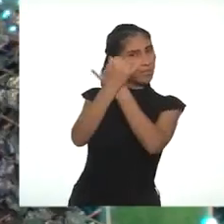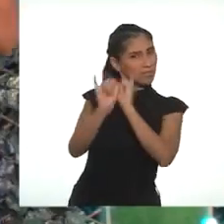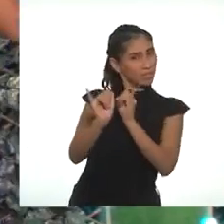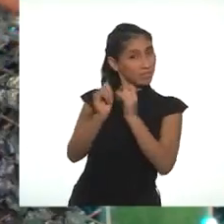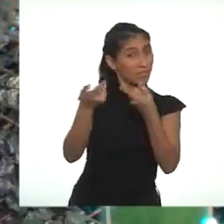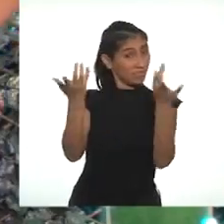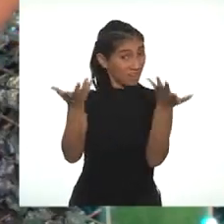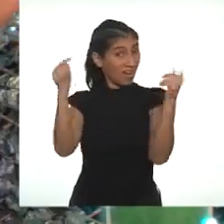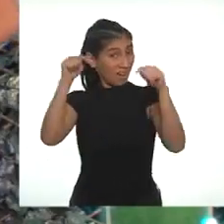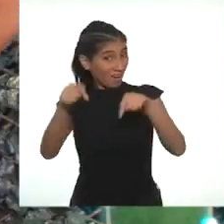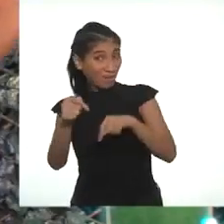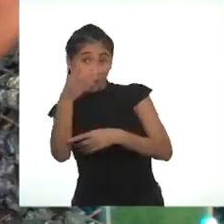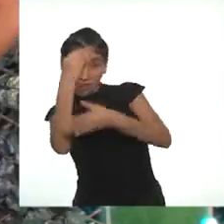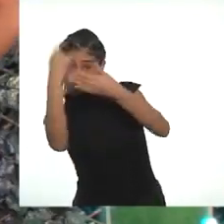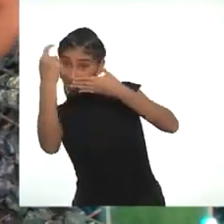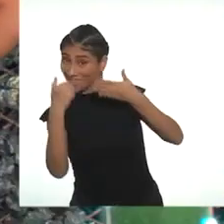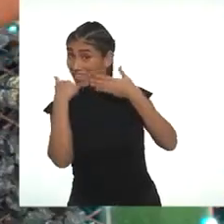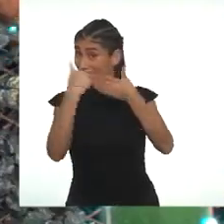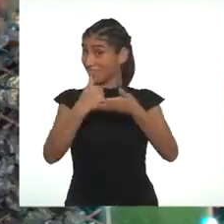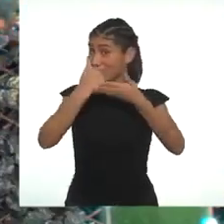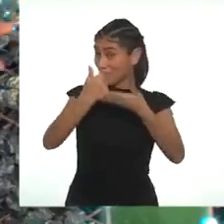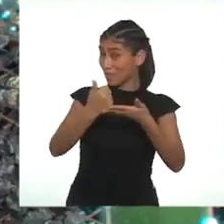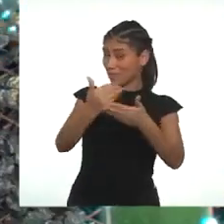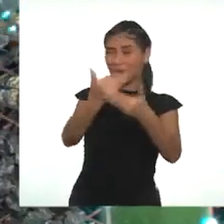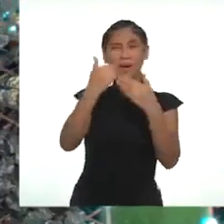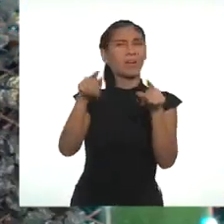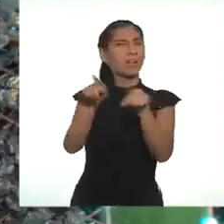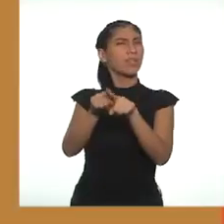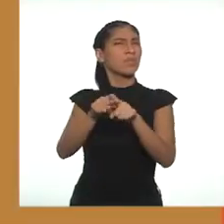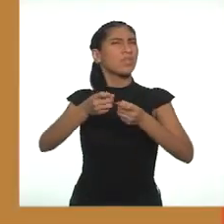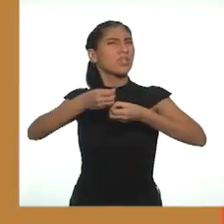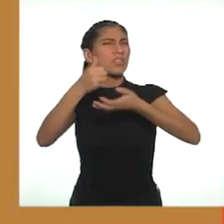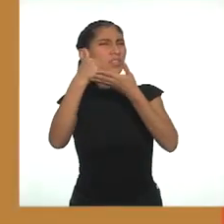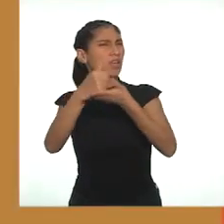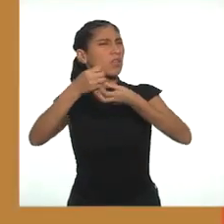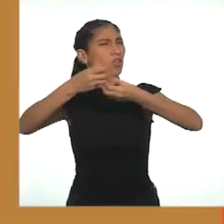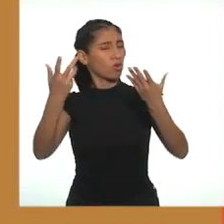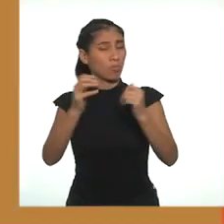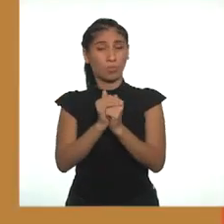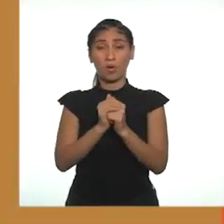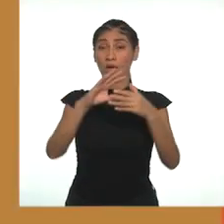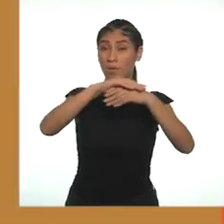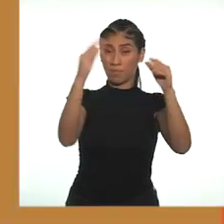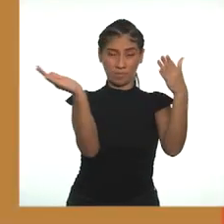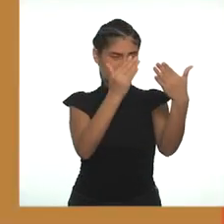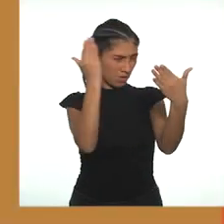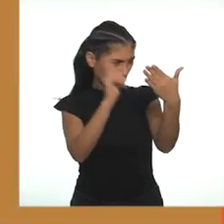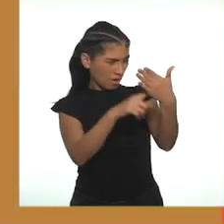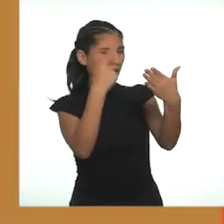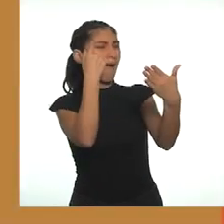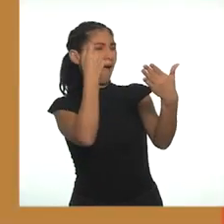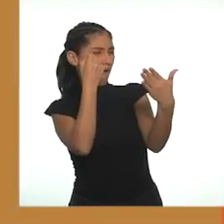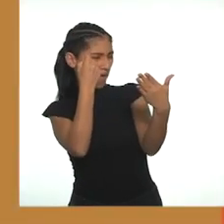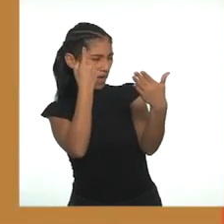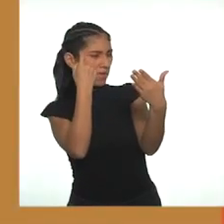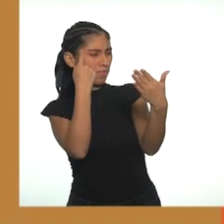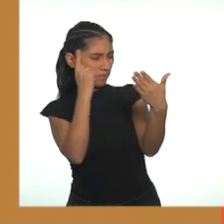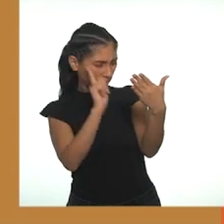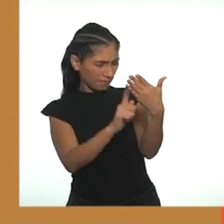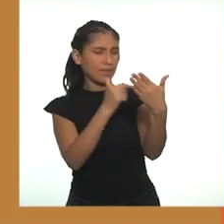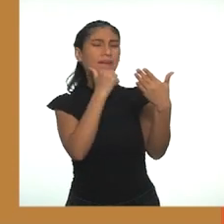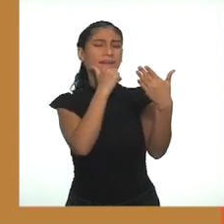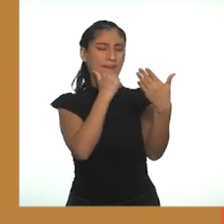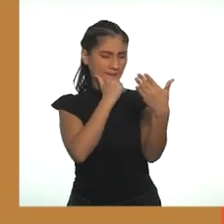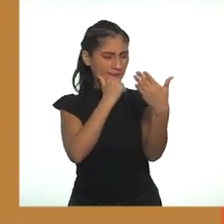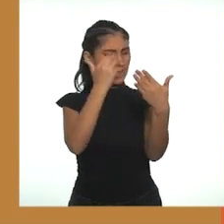independencia. ¿Les ha servido saber todo esto? ¿Y de qué forma? Ver la historia nos permite comprender y estar